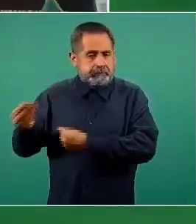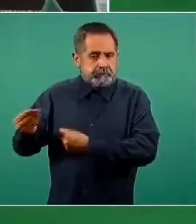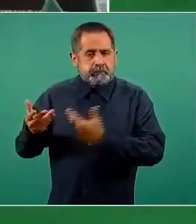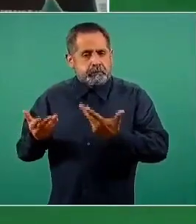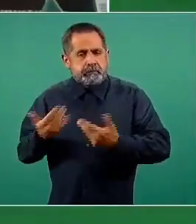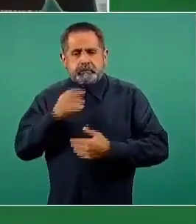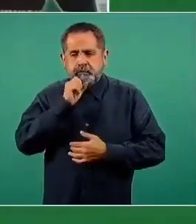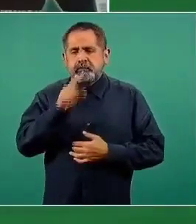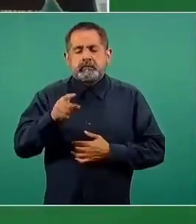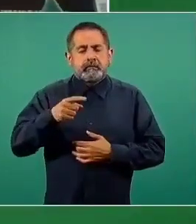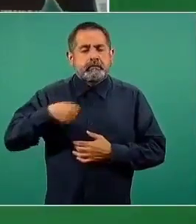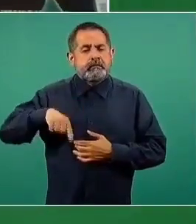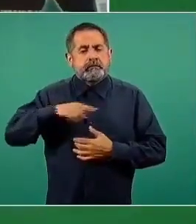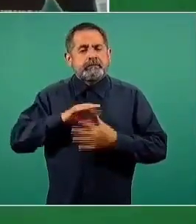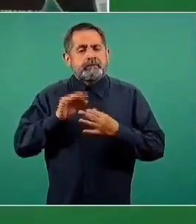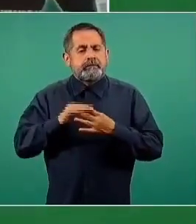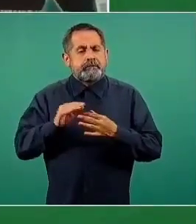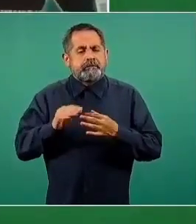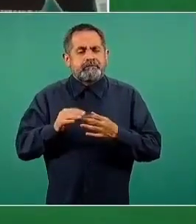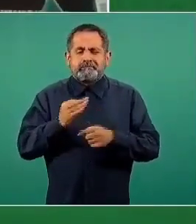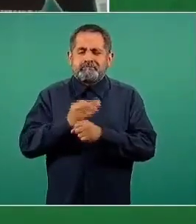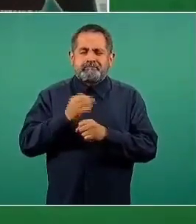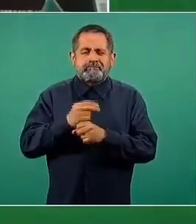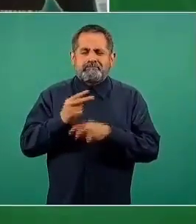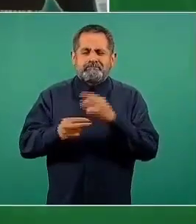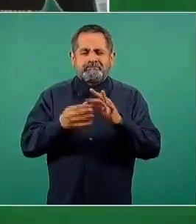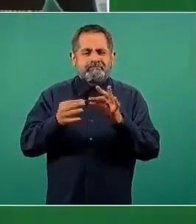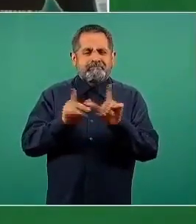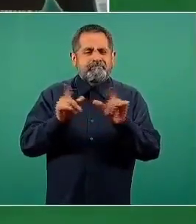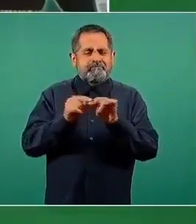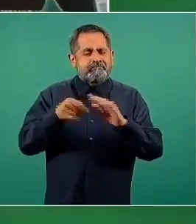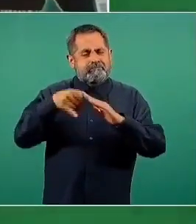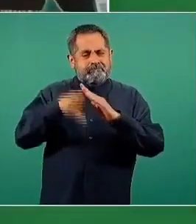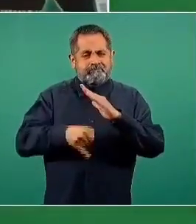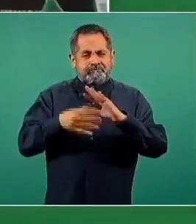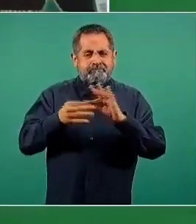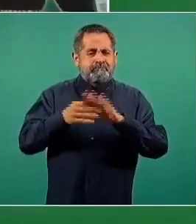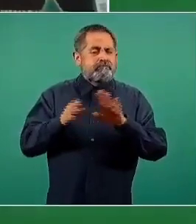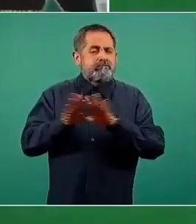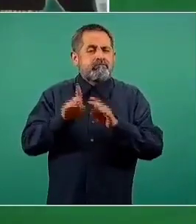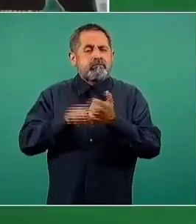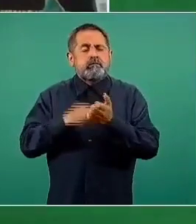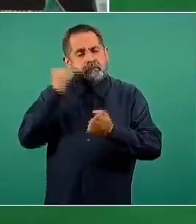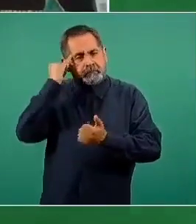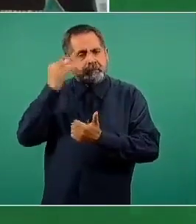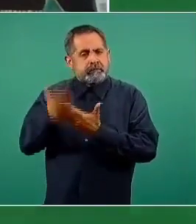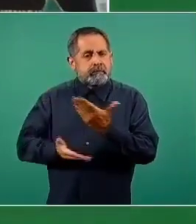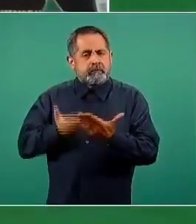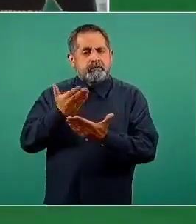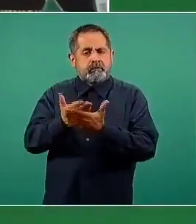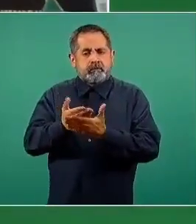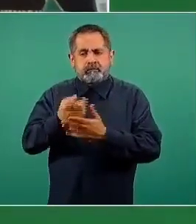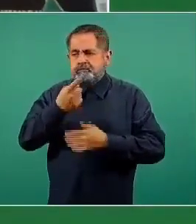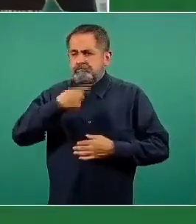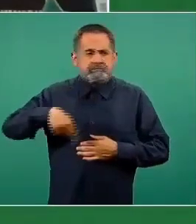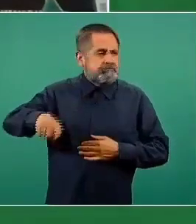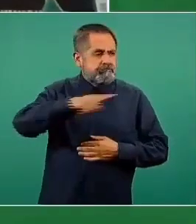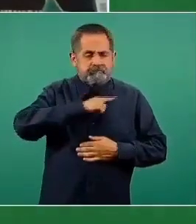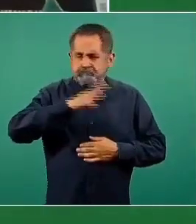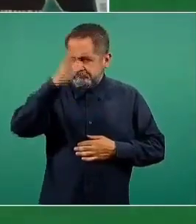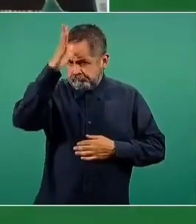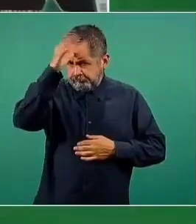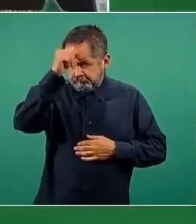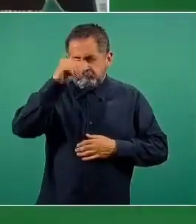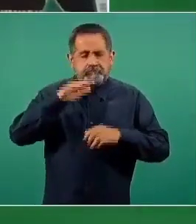y nos tardaremos un poquito más en el detalle de la propuesta de consenso